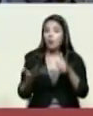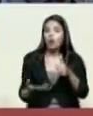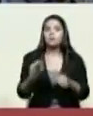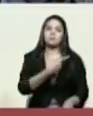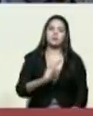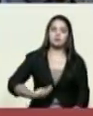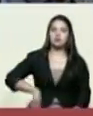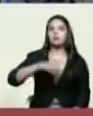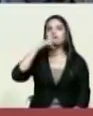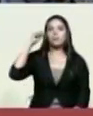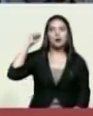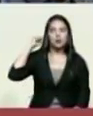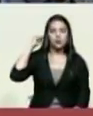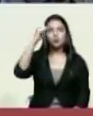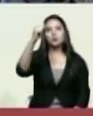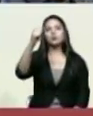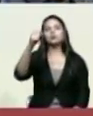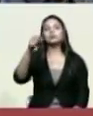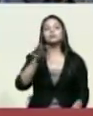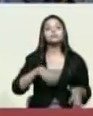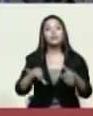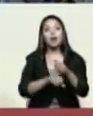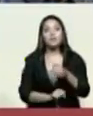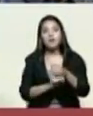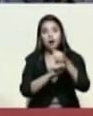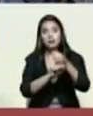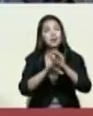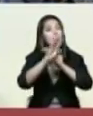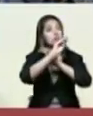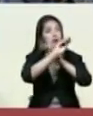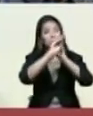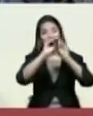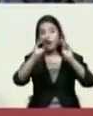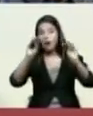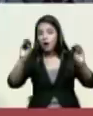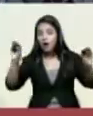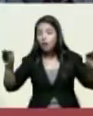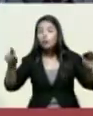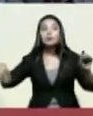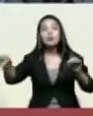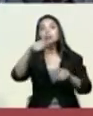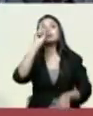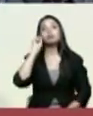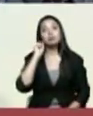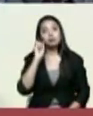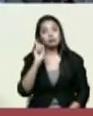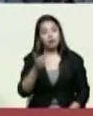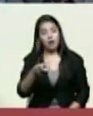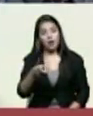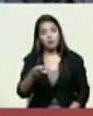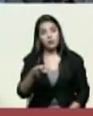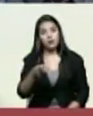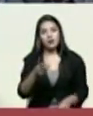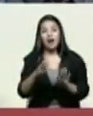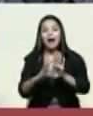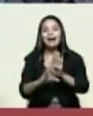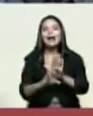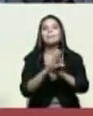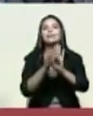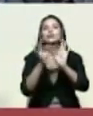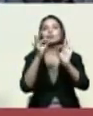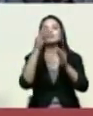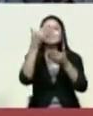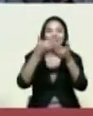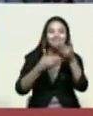Maduro, dentro de las bases, ha convocado y ha dicho que debe haber un capítulo especial,